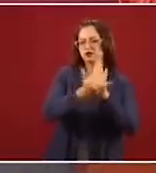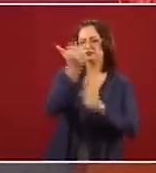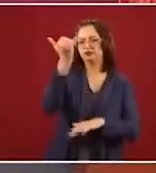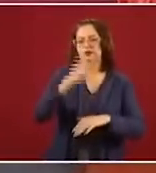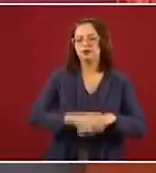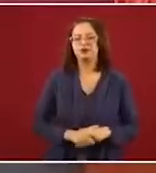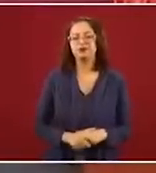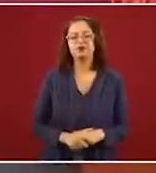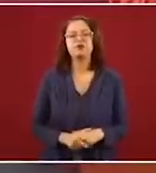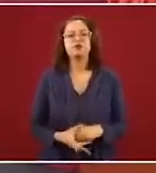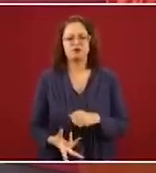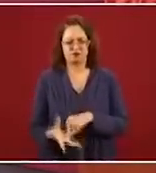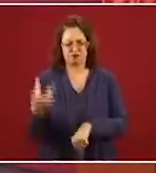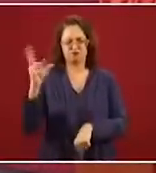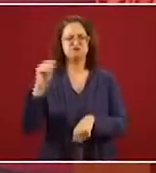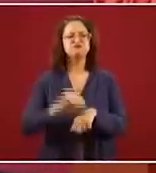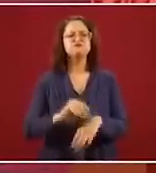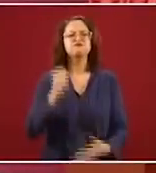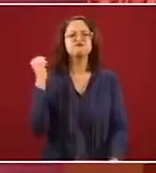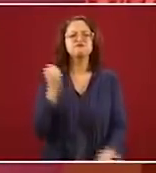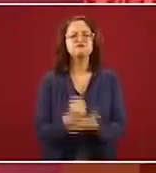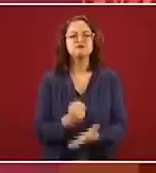Te lo autorizamos